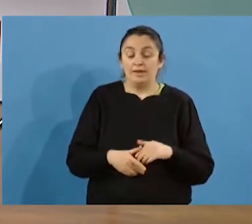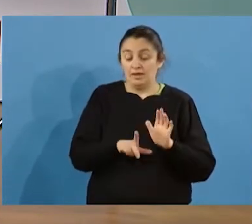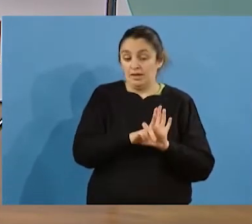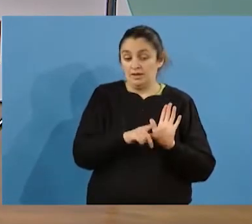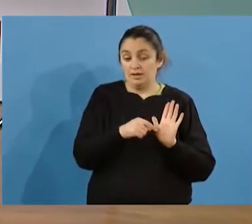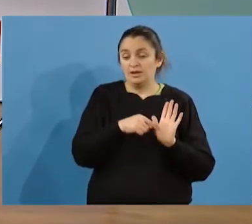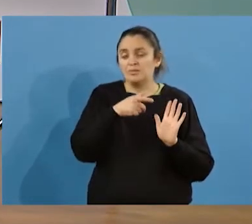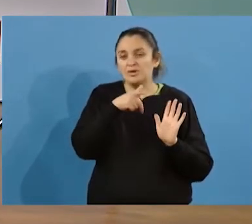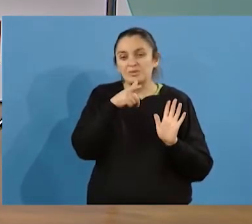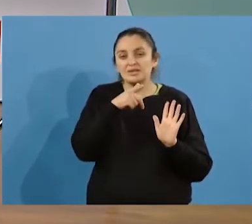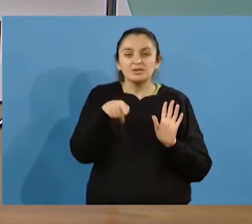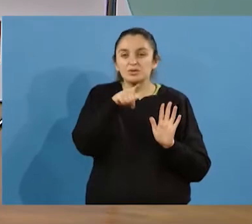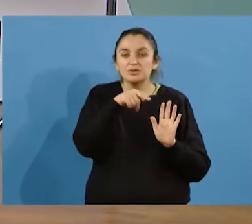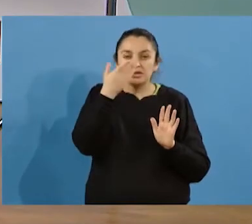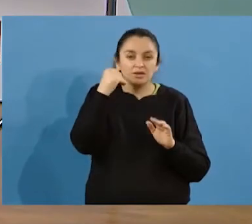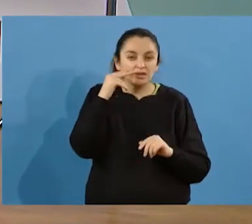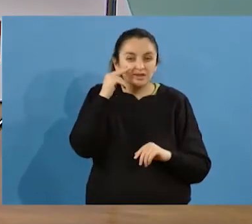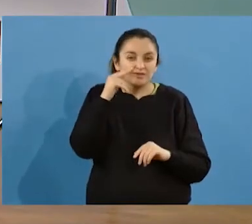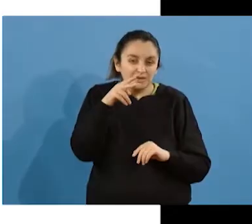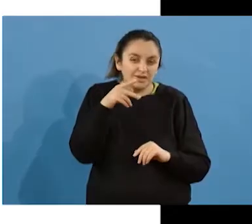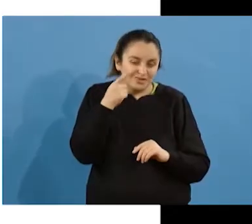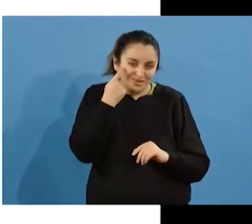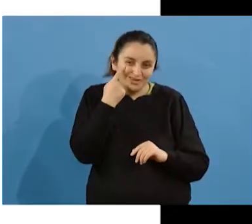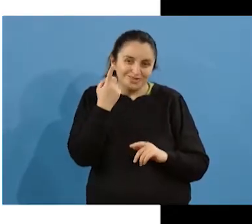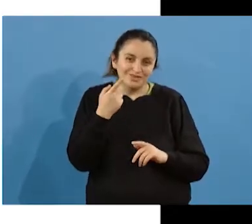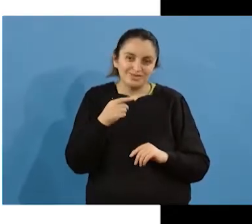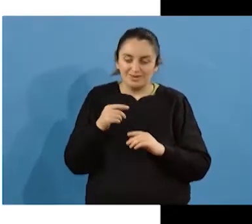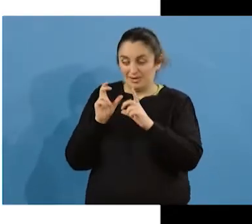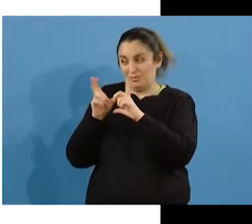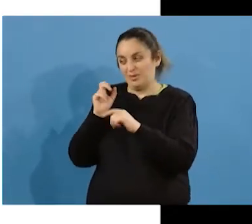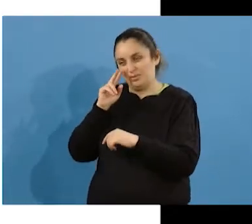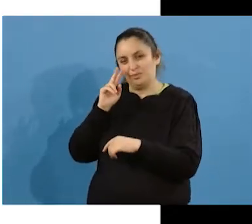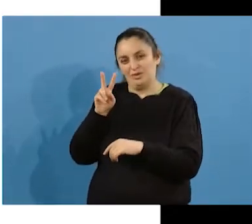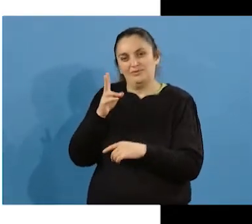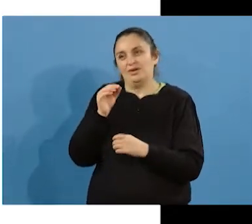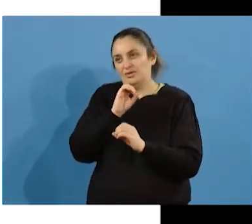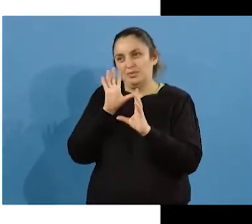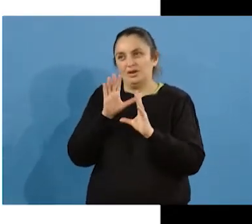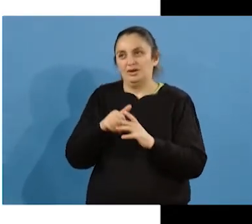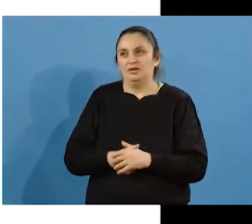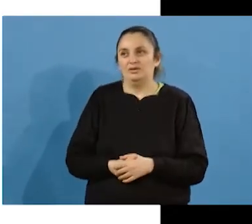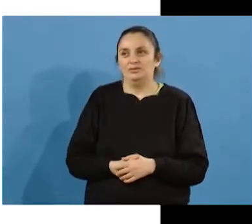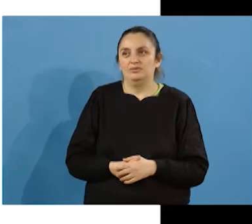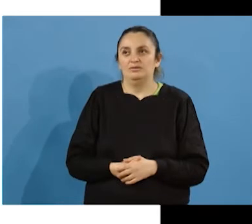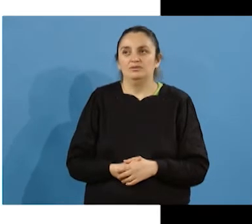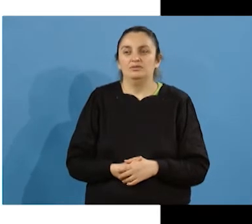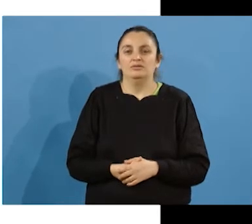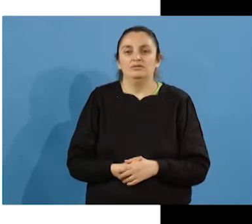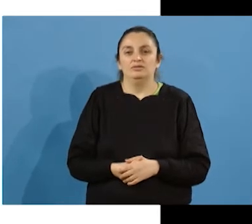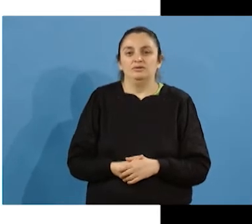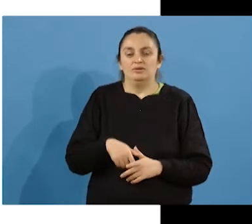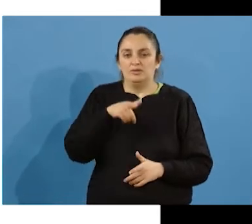a algo que ustedes vieron el vamos al power esta es muy parecida a la